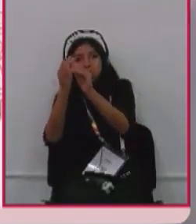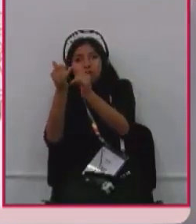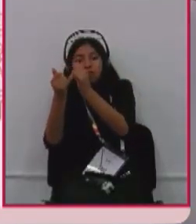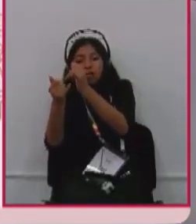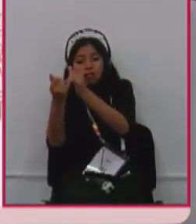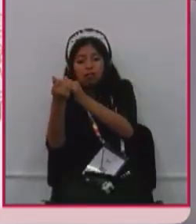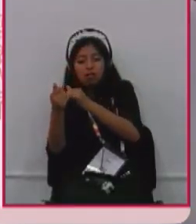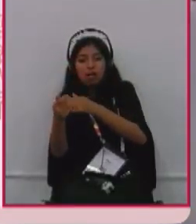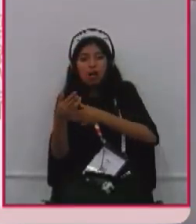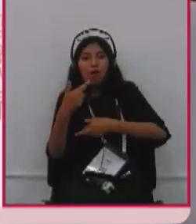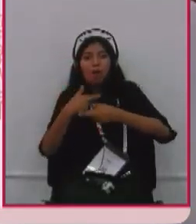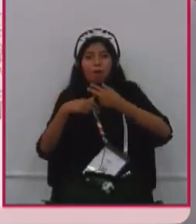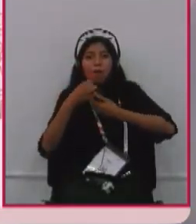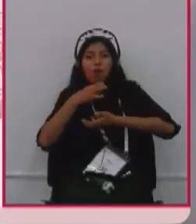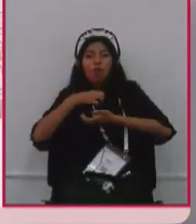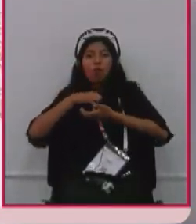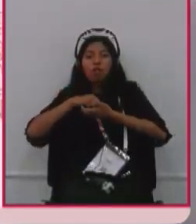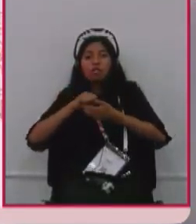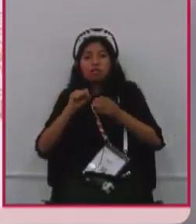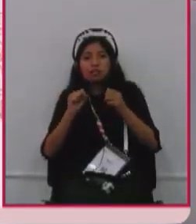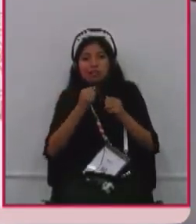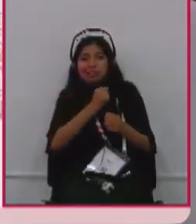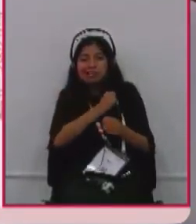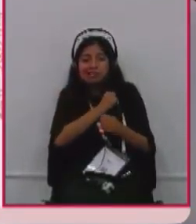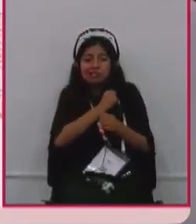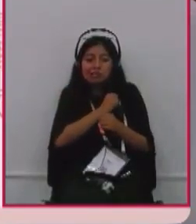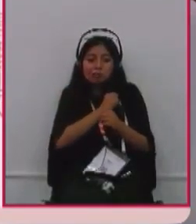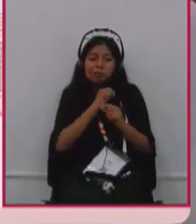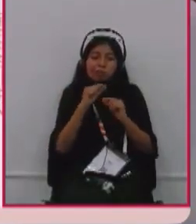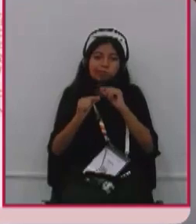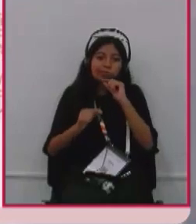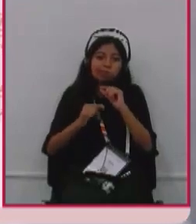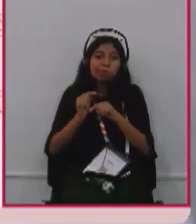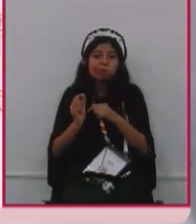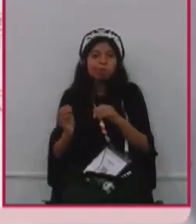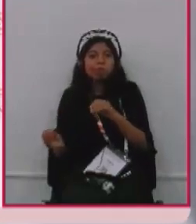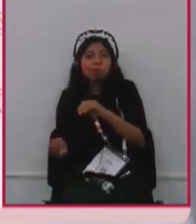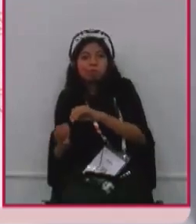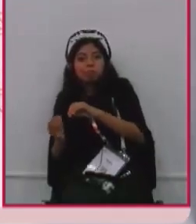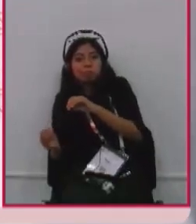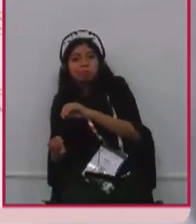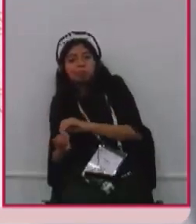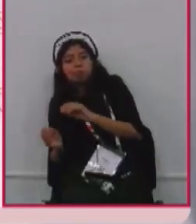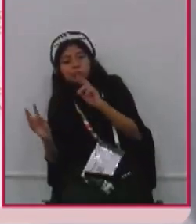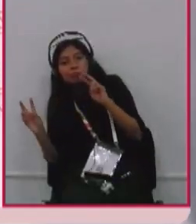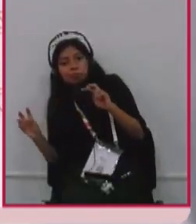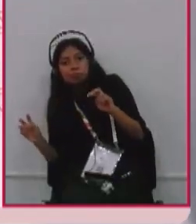recuperación secundaria. Entonces ya podríamos ir colocando temas de